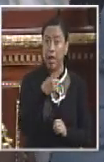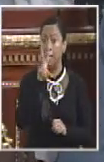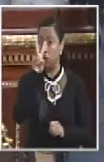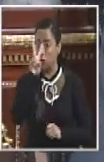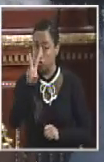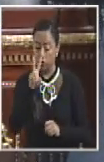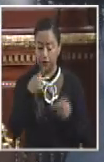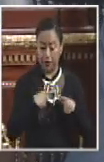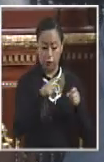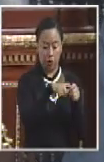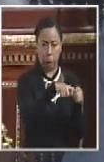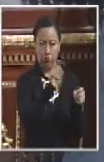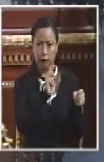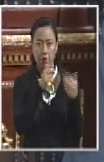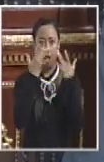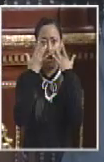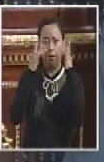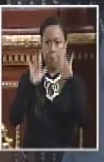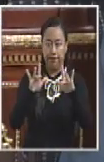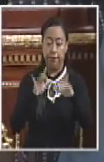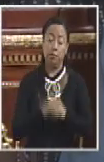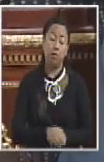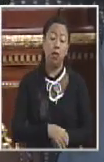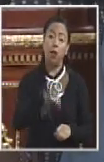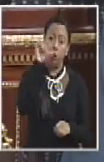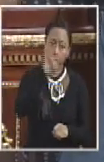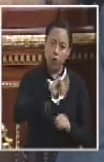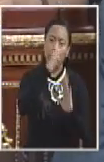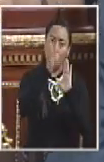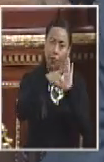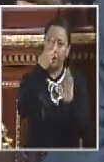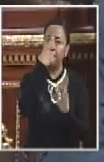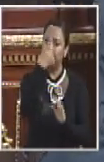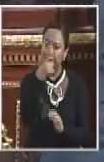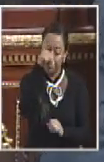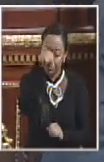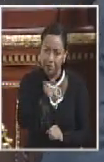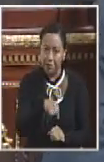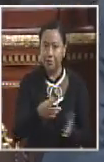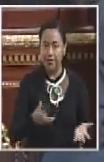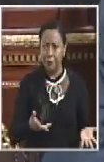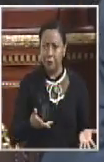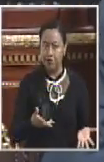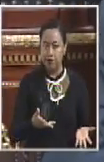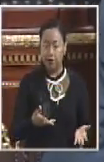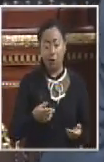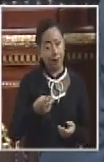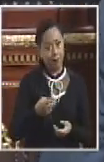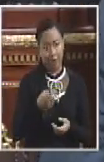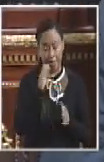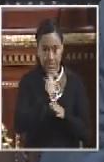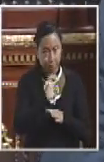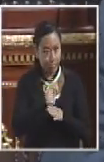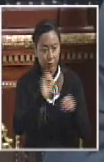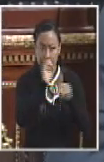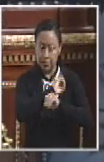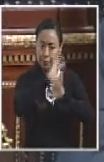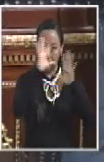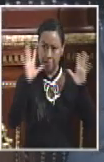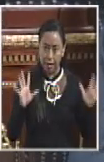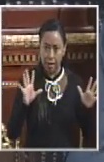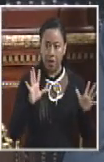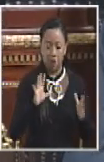de sus integrantes, y hoy nuevamente lo volvemos a decir aquí. Es clara, absolutamente clara